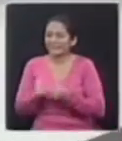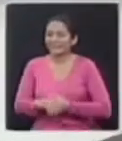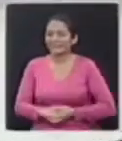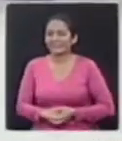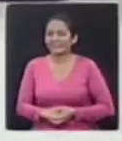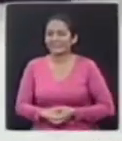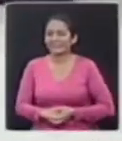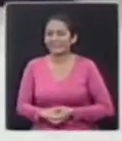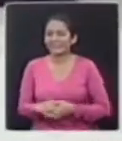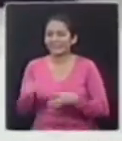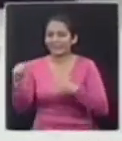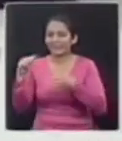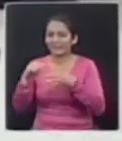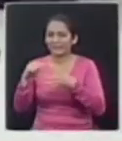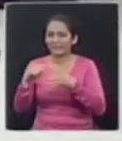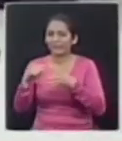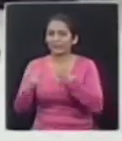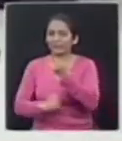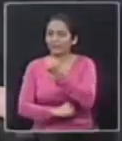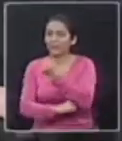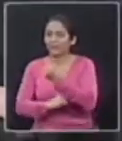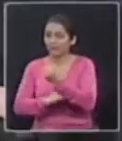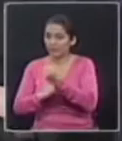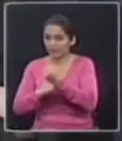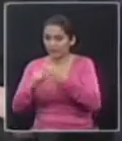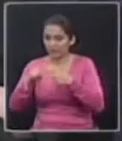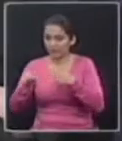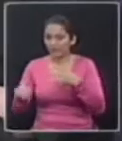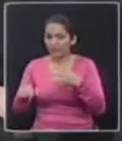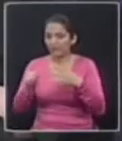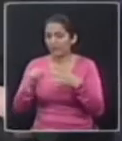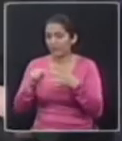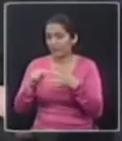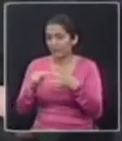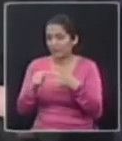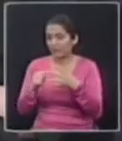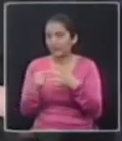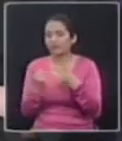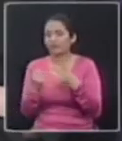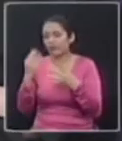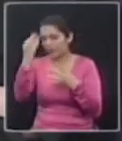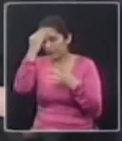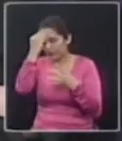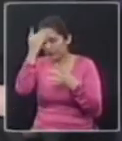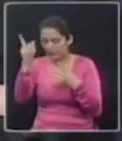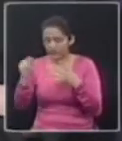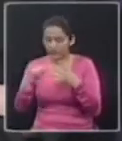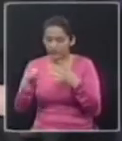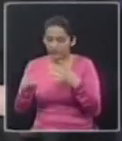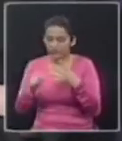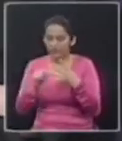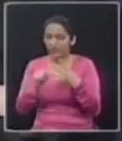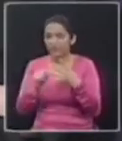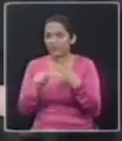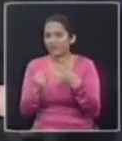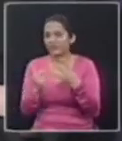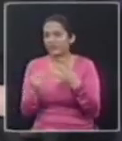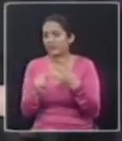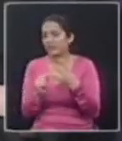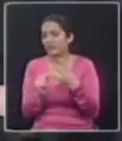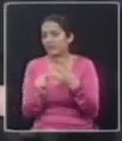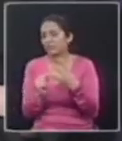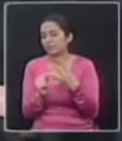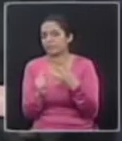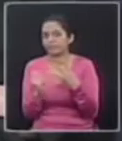el primer pilar es el de sustentabilidad. Tenemos otro pilar que es enfocado en el tema de educación. También tenemos un pilar enfocado